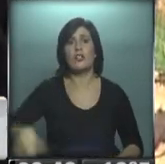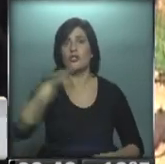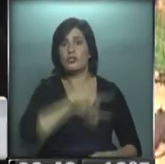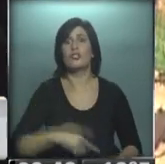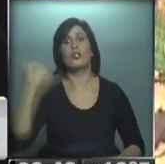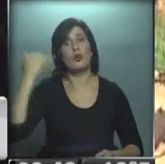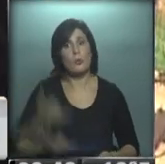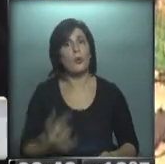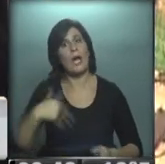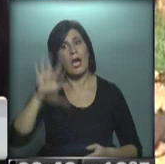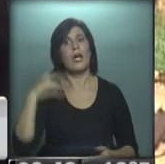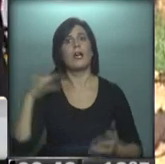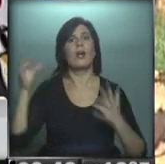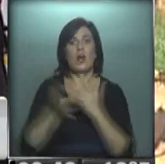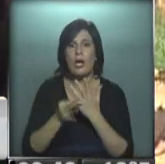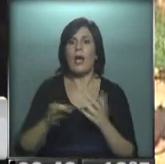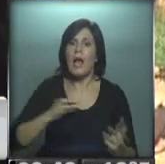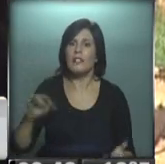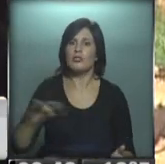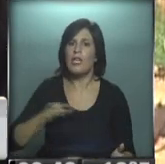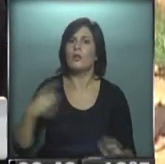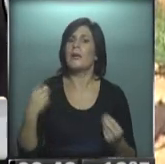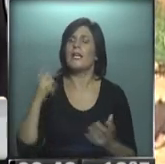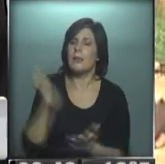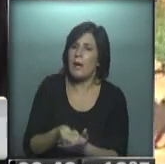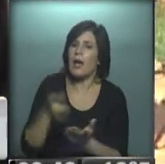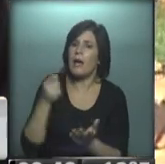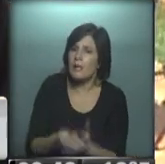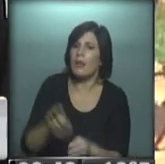por muchos años para pagar